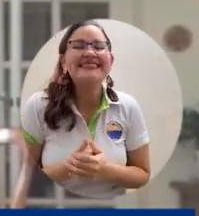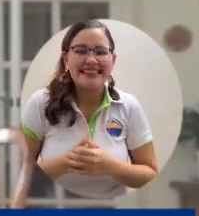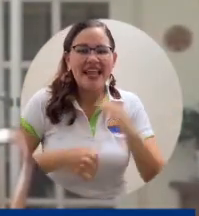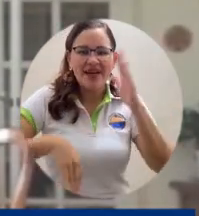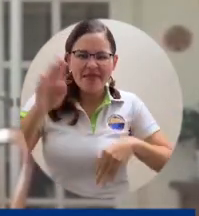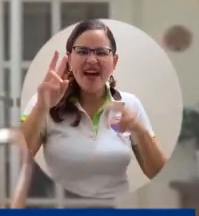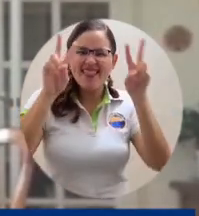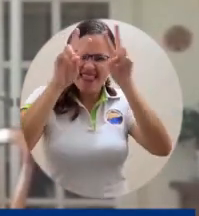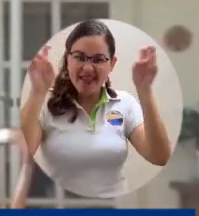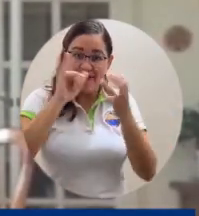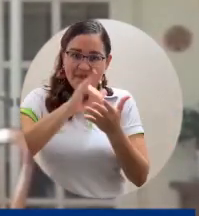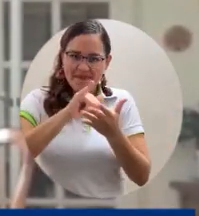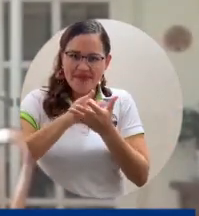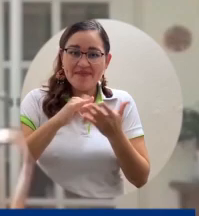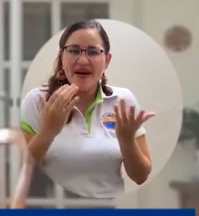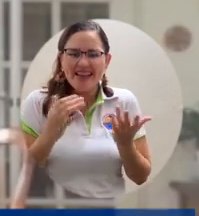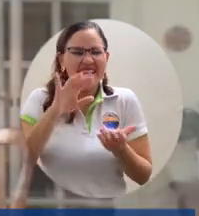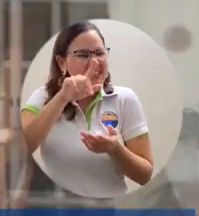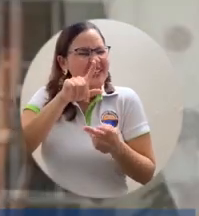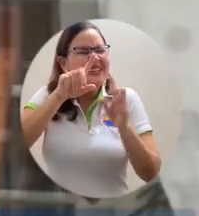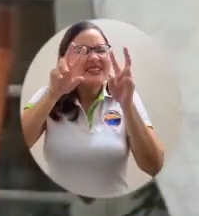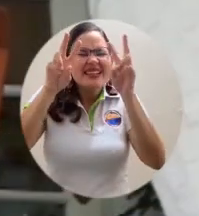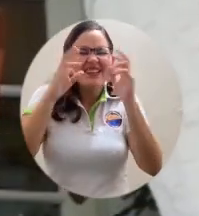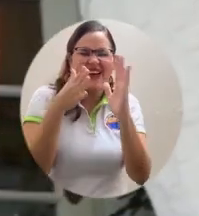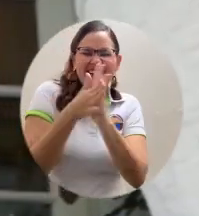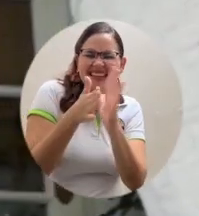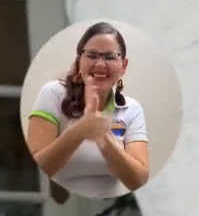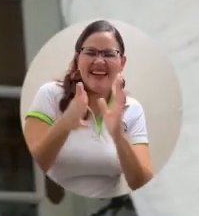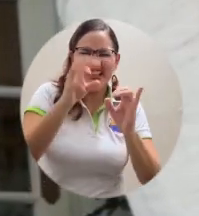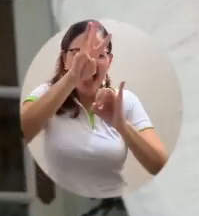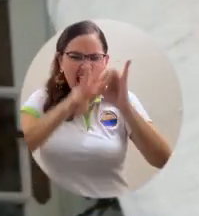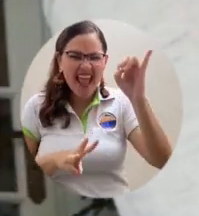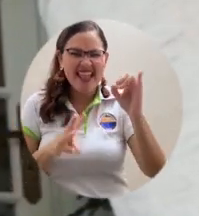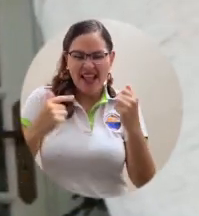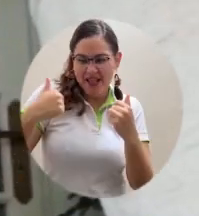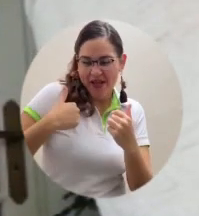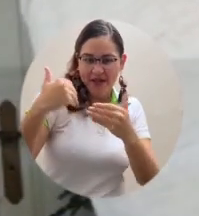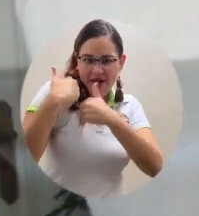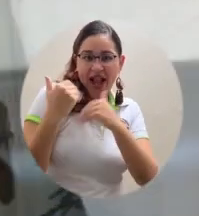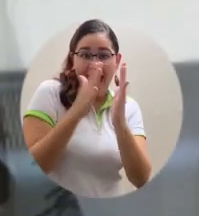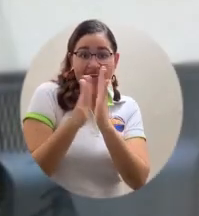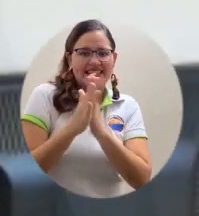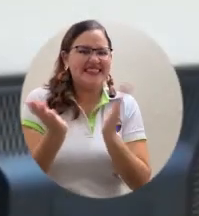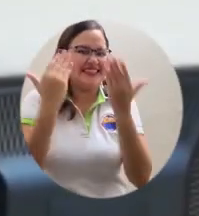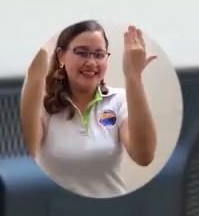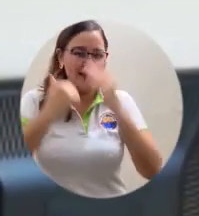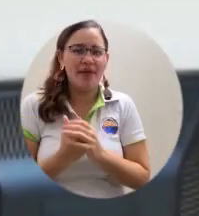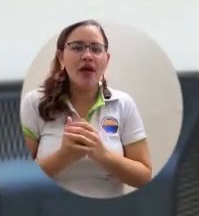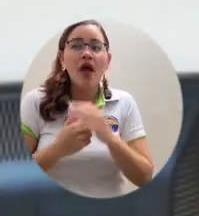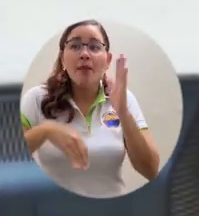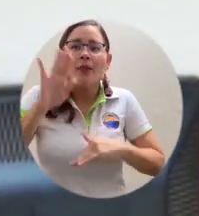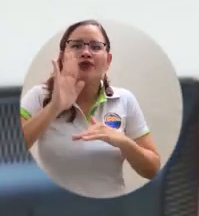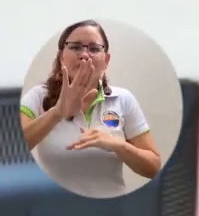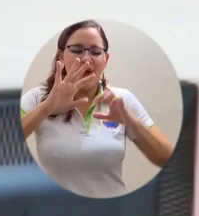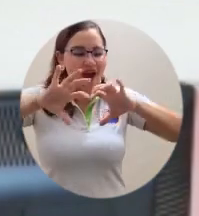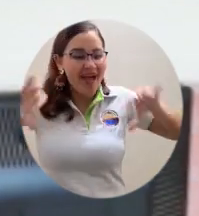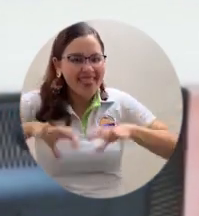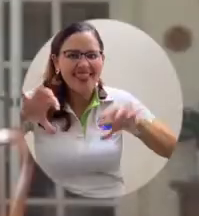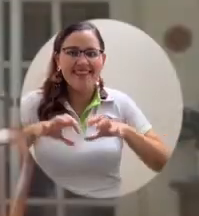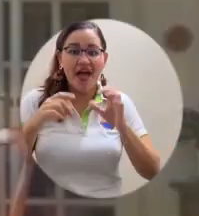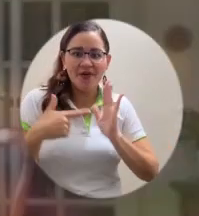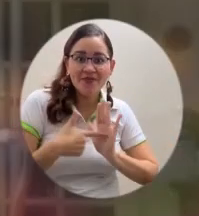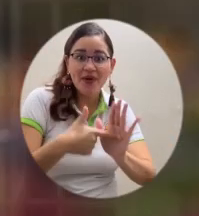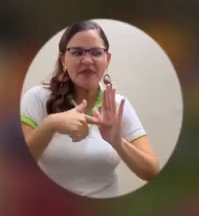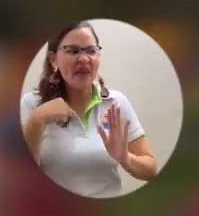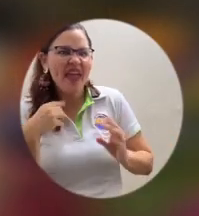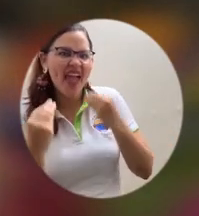Oficina de Relaciones Internacionales en la Universidad de Magdalena que se llama el Instagram Takeover. Hacer esta actividad en momentos de virus, en momentos de pandemia,